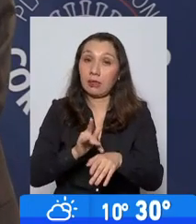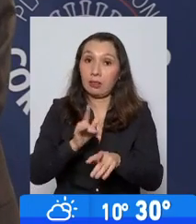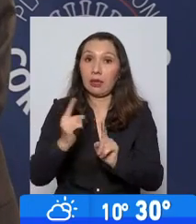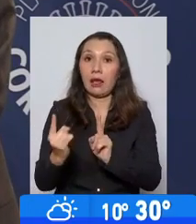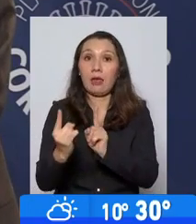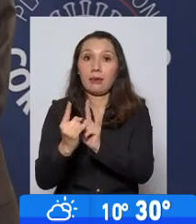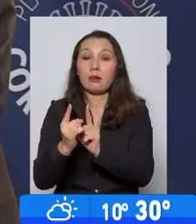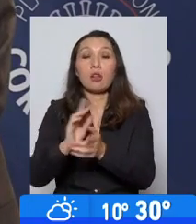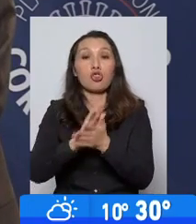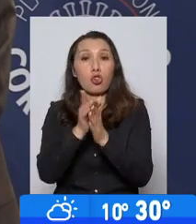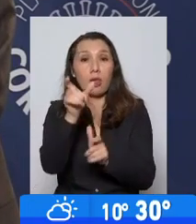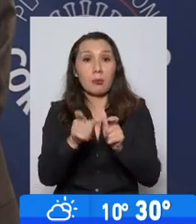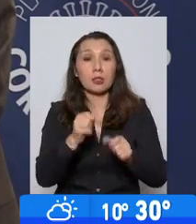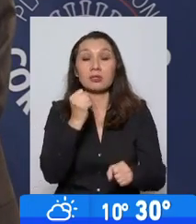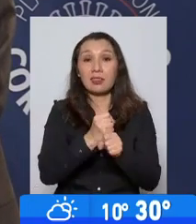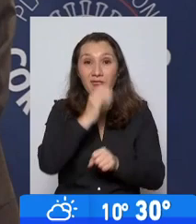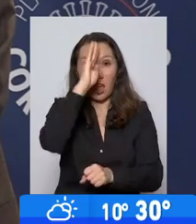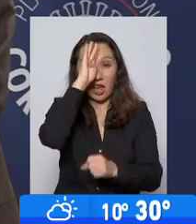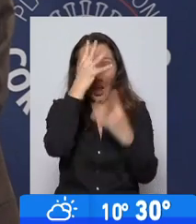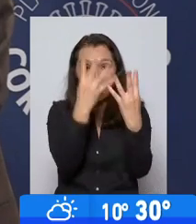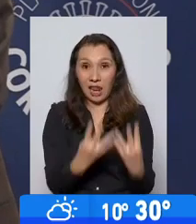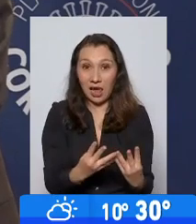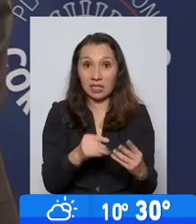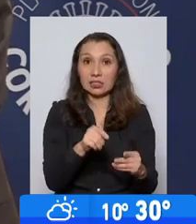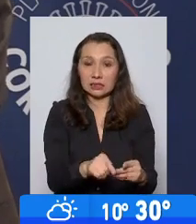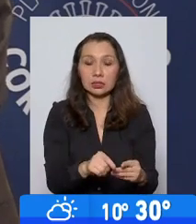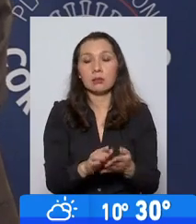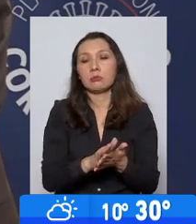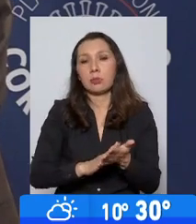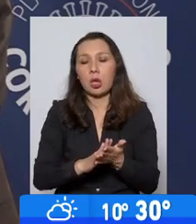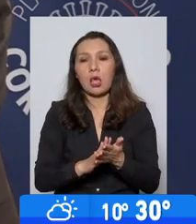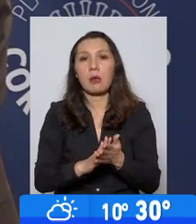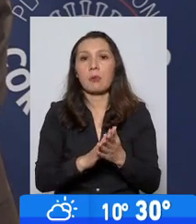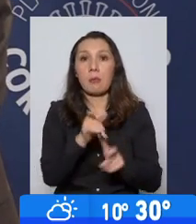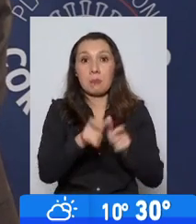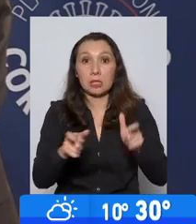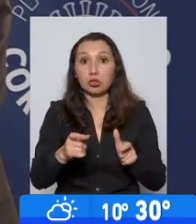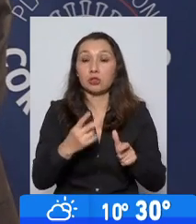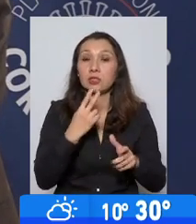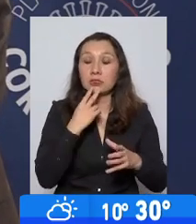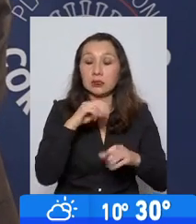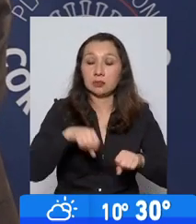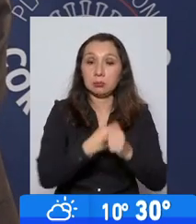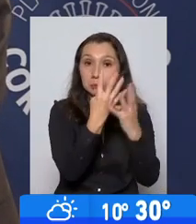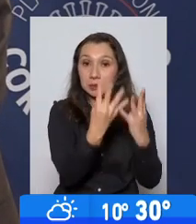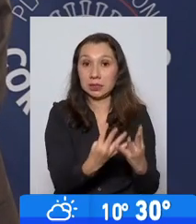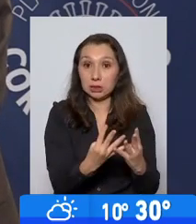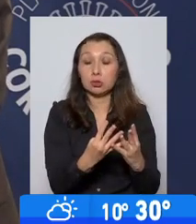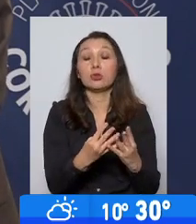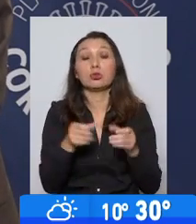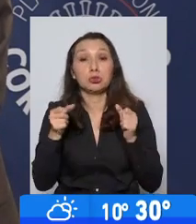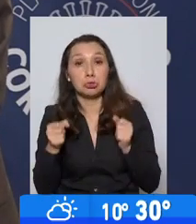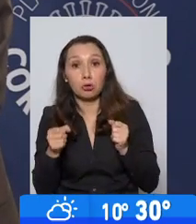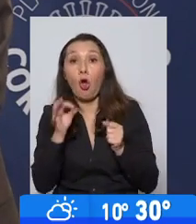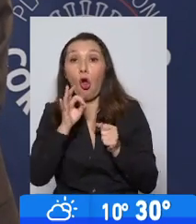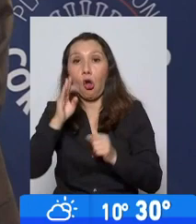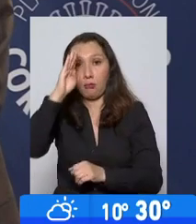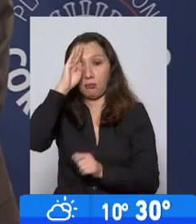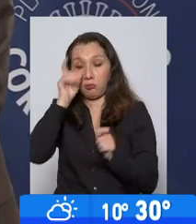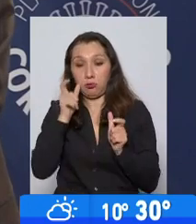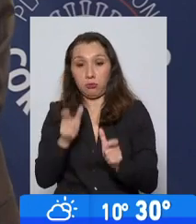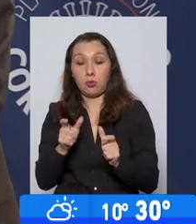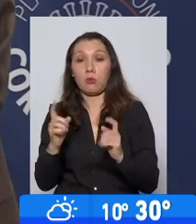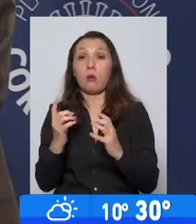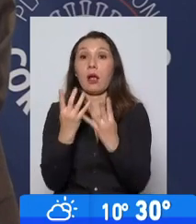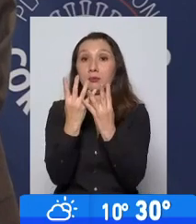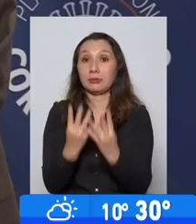el personal penitenciario, tanto me refiero a los internos como a gendarmería o civiles que están